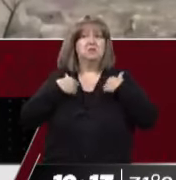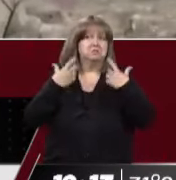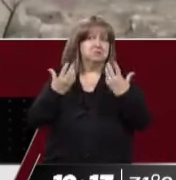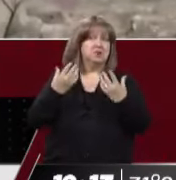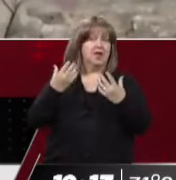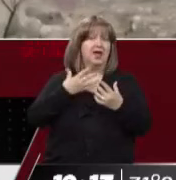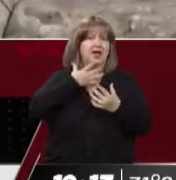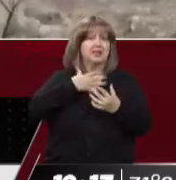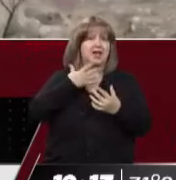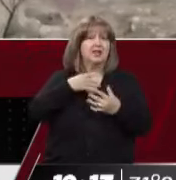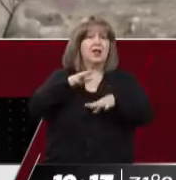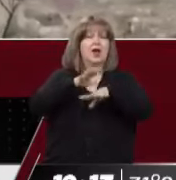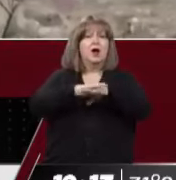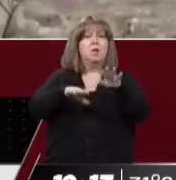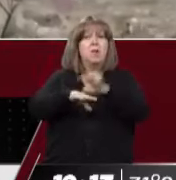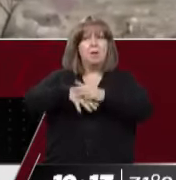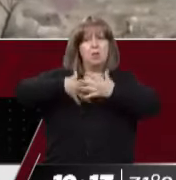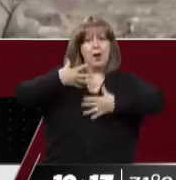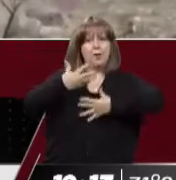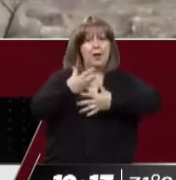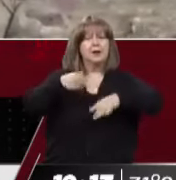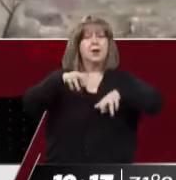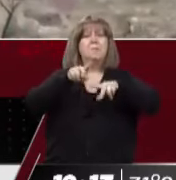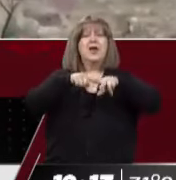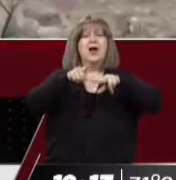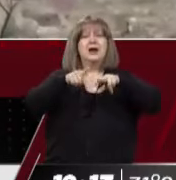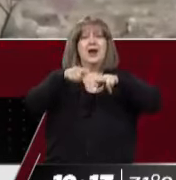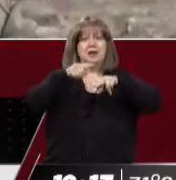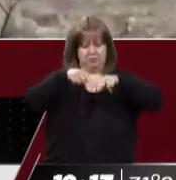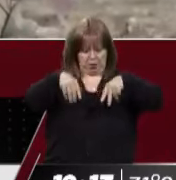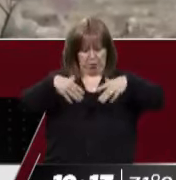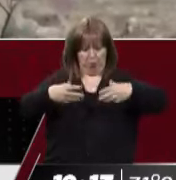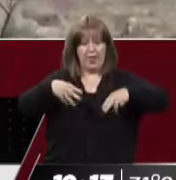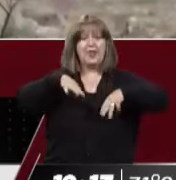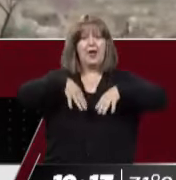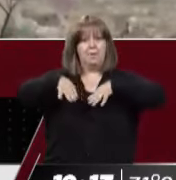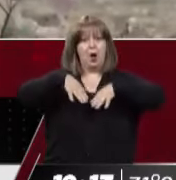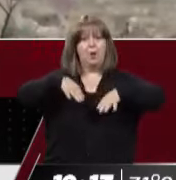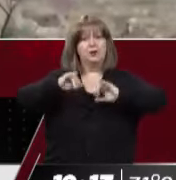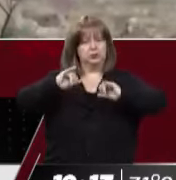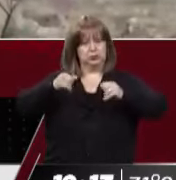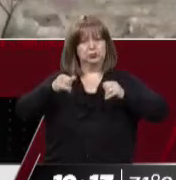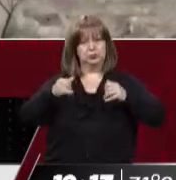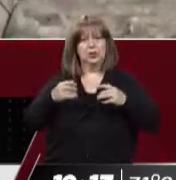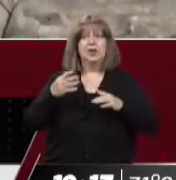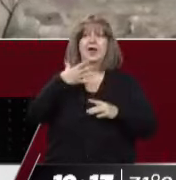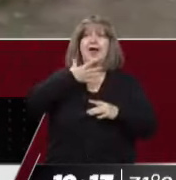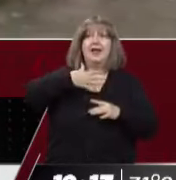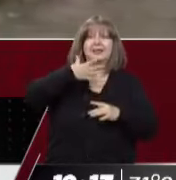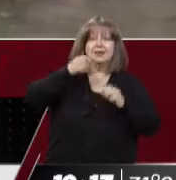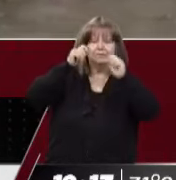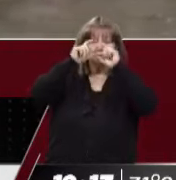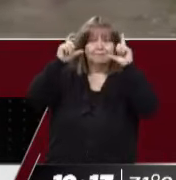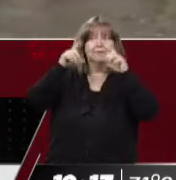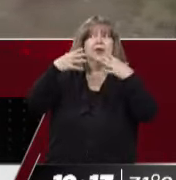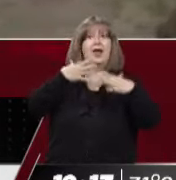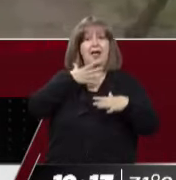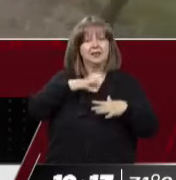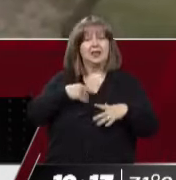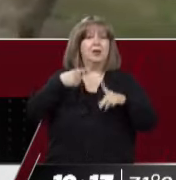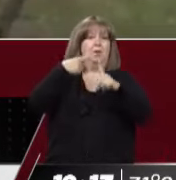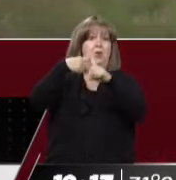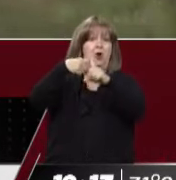simples y moviliza sus 4 miembros. Continúa con su proceso de rehabilitación, por lo tanto es una buena noticia porque se